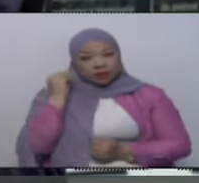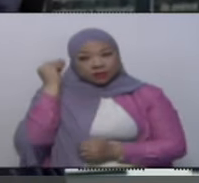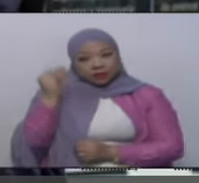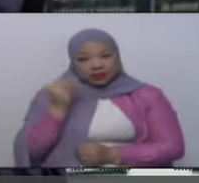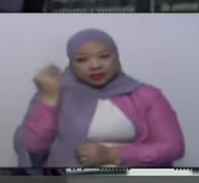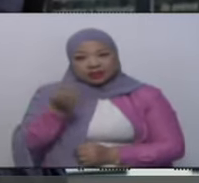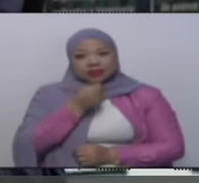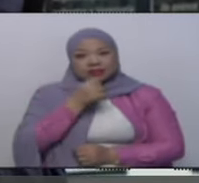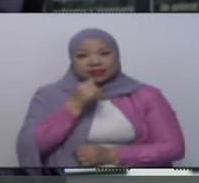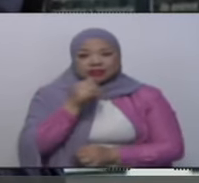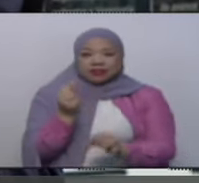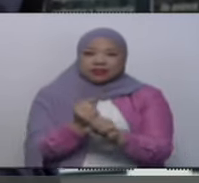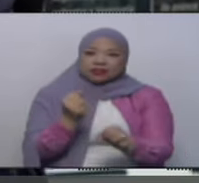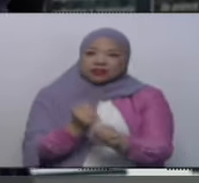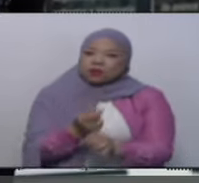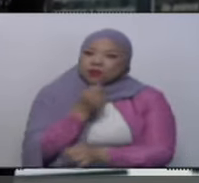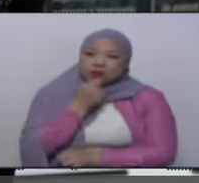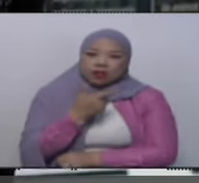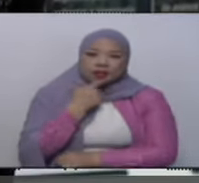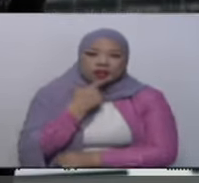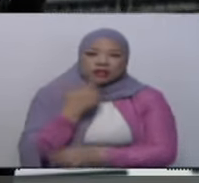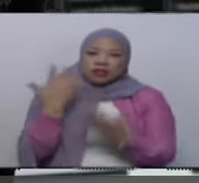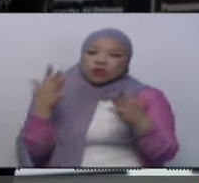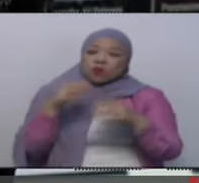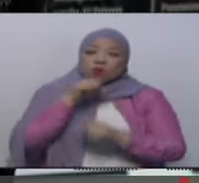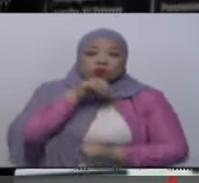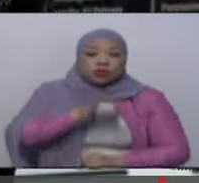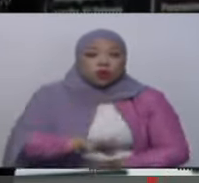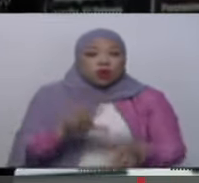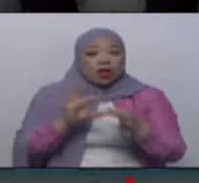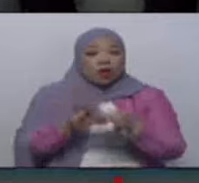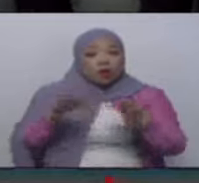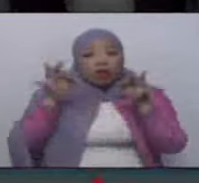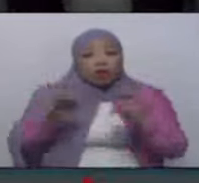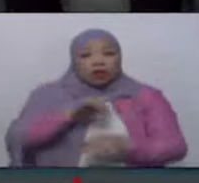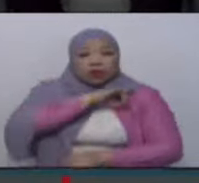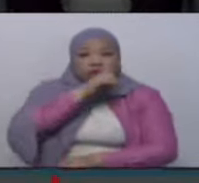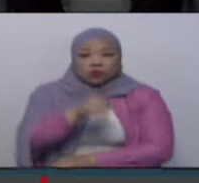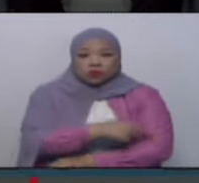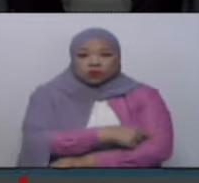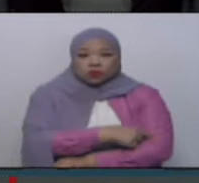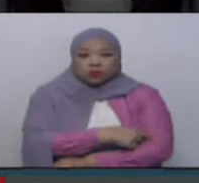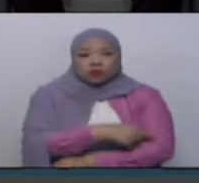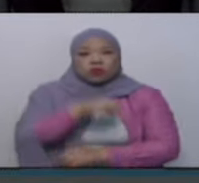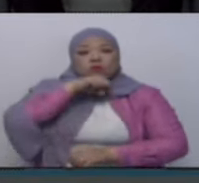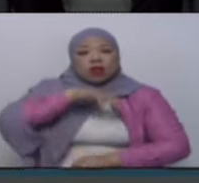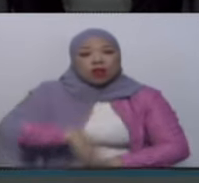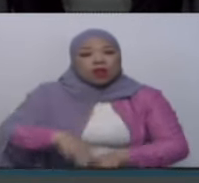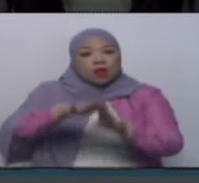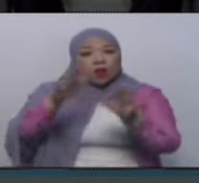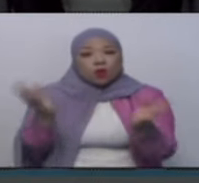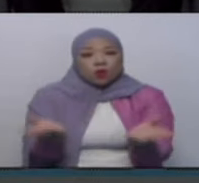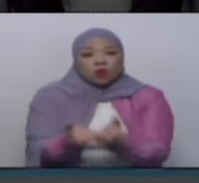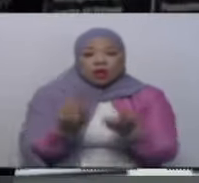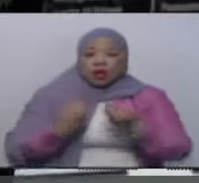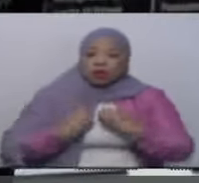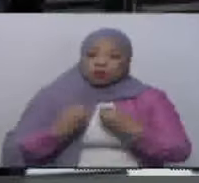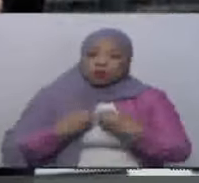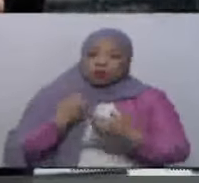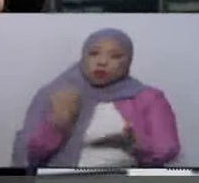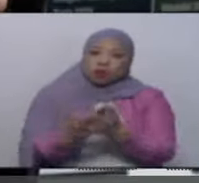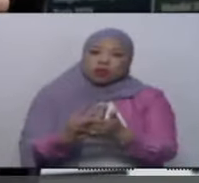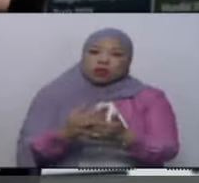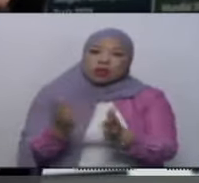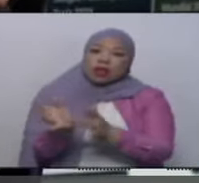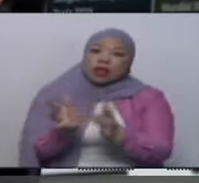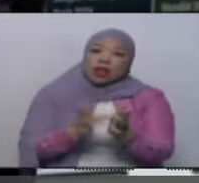de informaciones. Una fuerza histórica única, aquí está. Legendario mundo, que vio a los